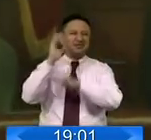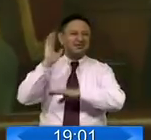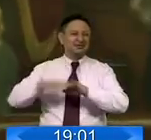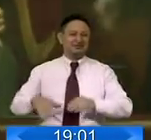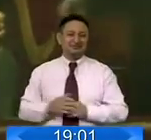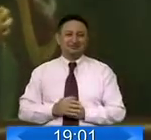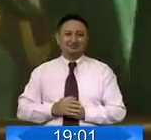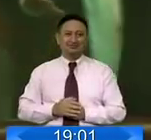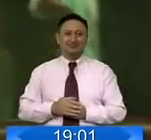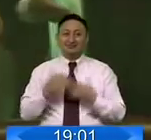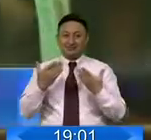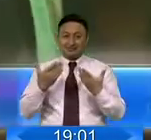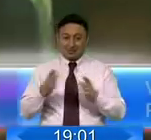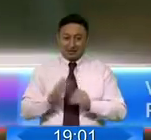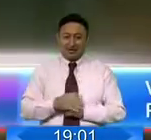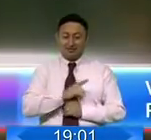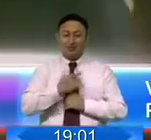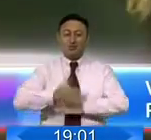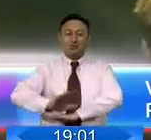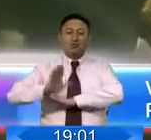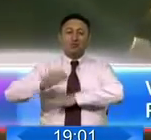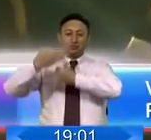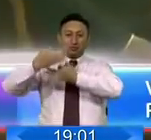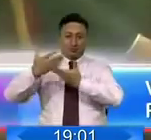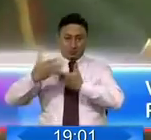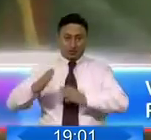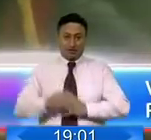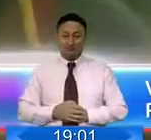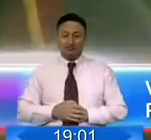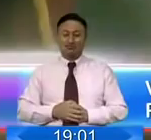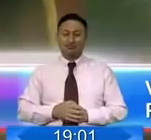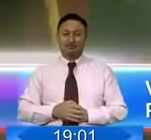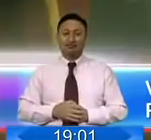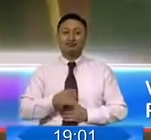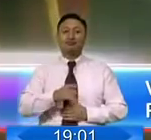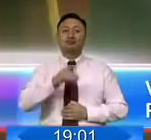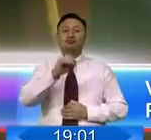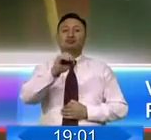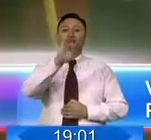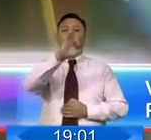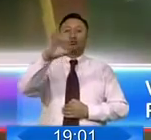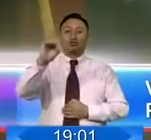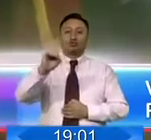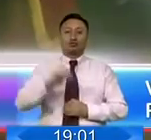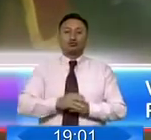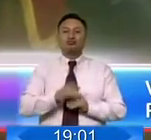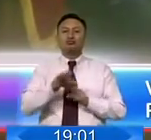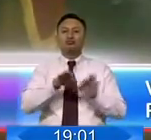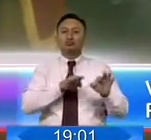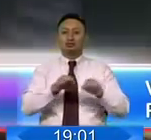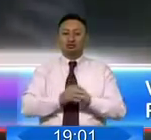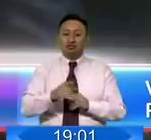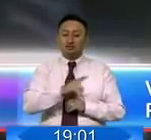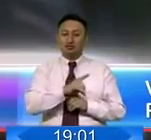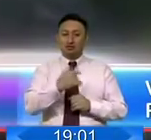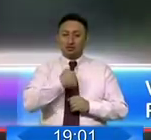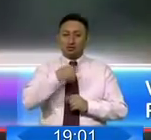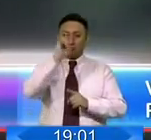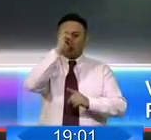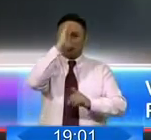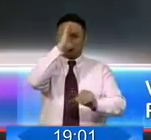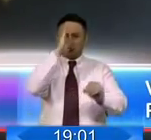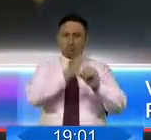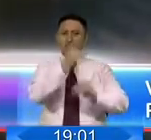superado esto y tras ser posesionado oficialmente ante la asamblea nacional otros sonnenholzner habló sobre sus prioridades tras ser electo